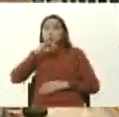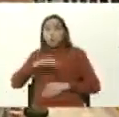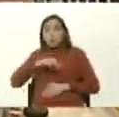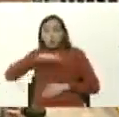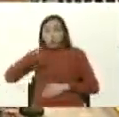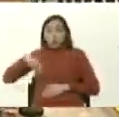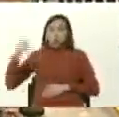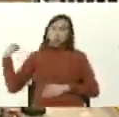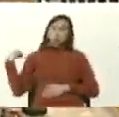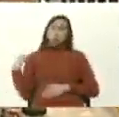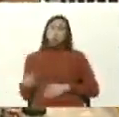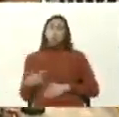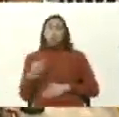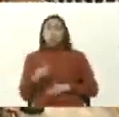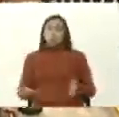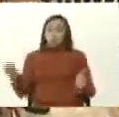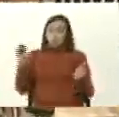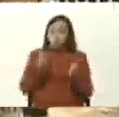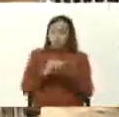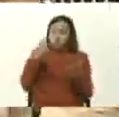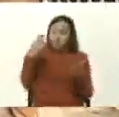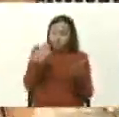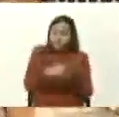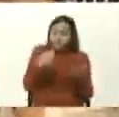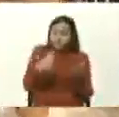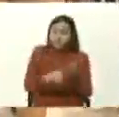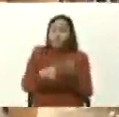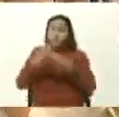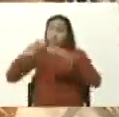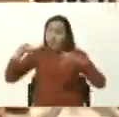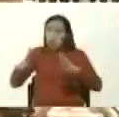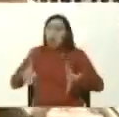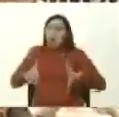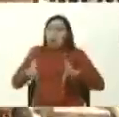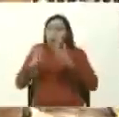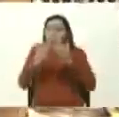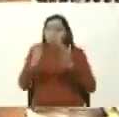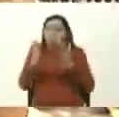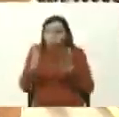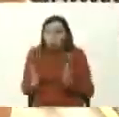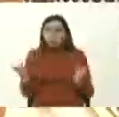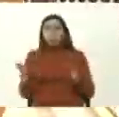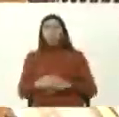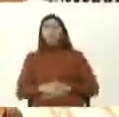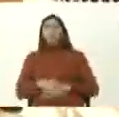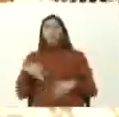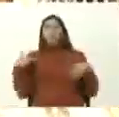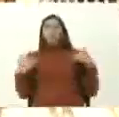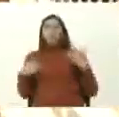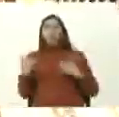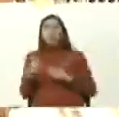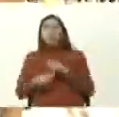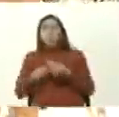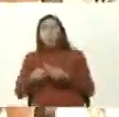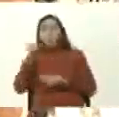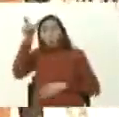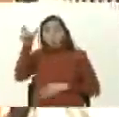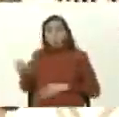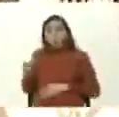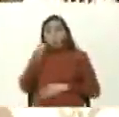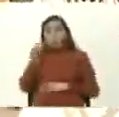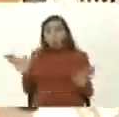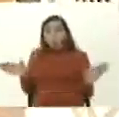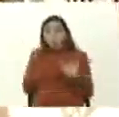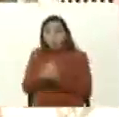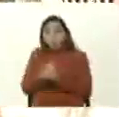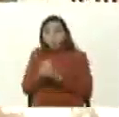que es la reivindicación del pasaje estudiantil, se logre. Y bueno, y muy contentos están todos. Aquí tenemos al compañero Dey Olivero, que me gustaría